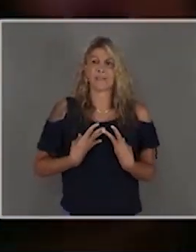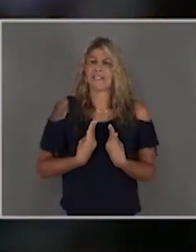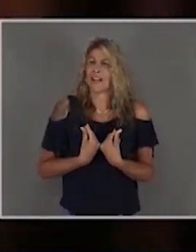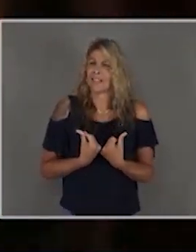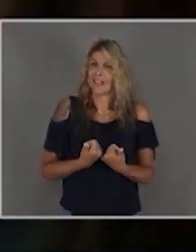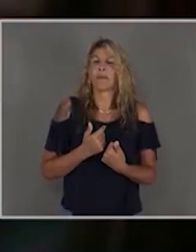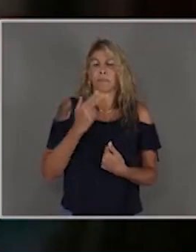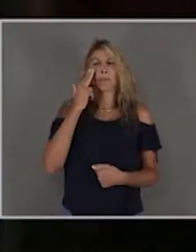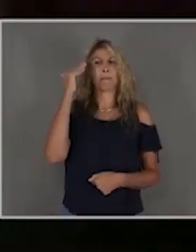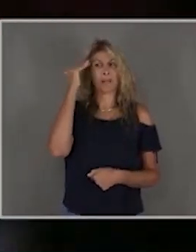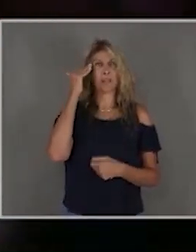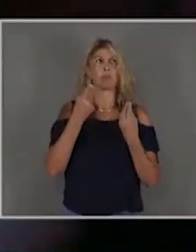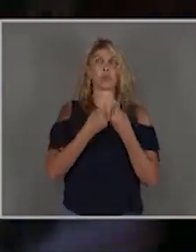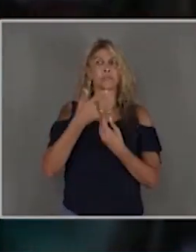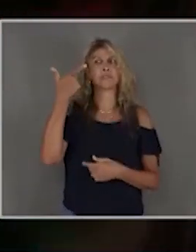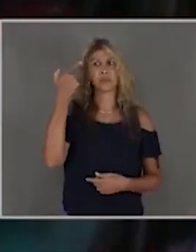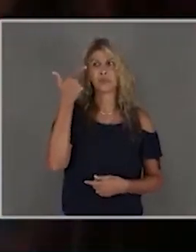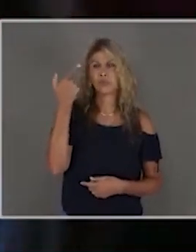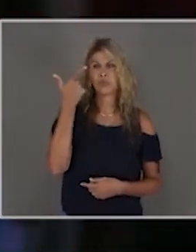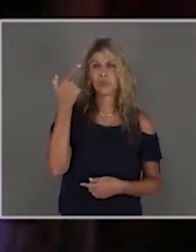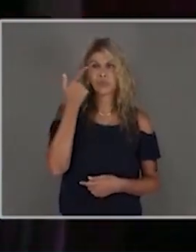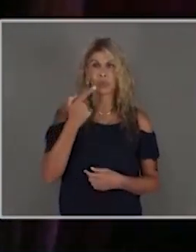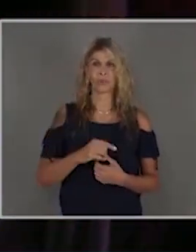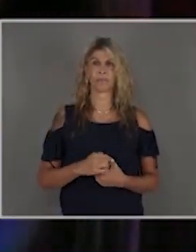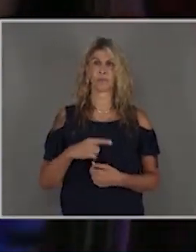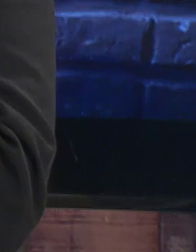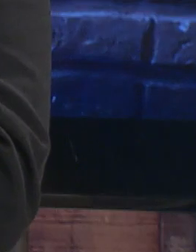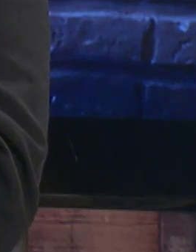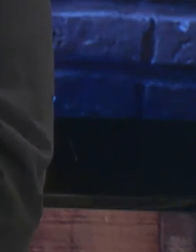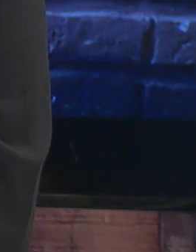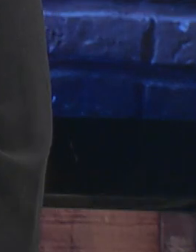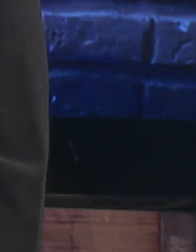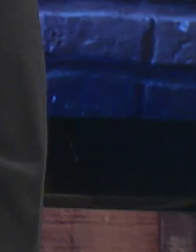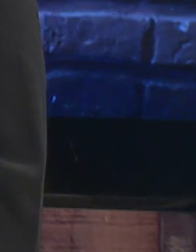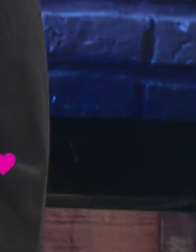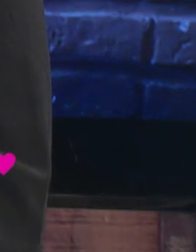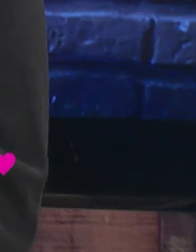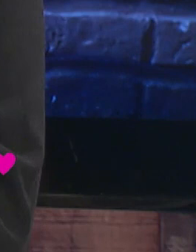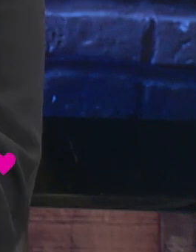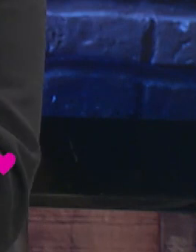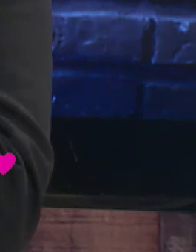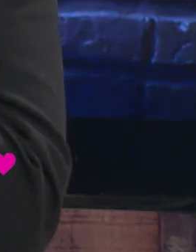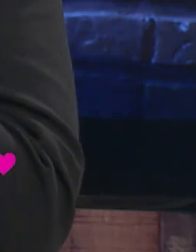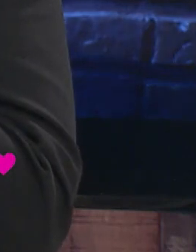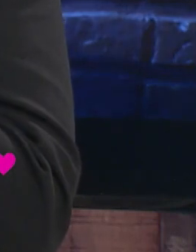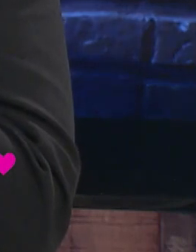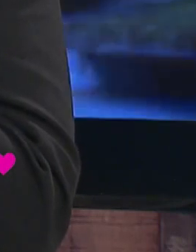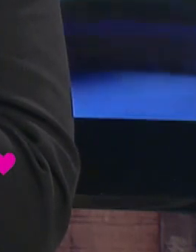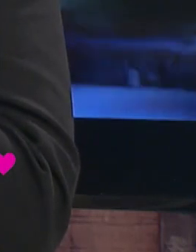nadie con la autonomía progresiva con el código de la iglesia de la decencia el juez te puede